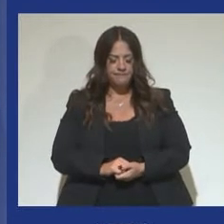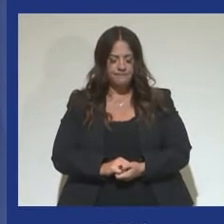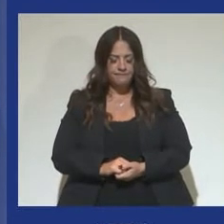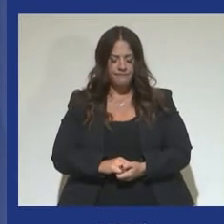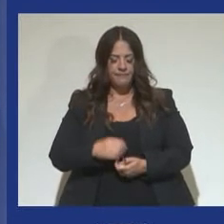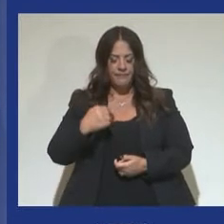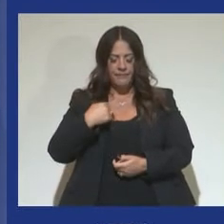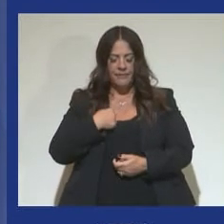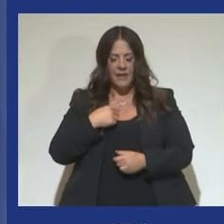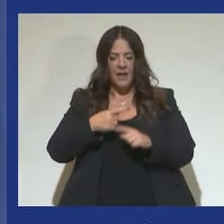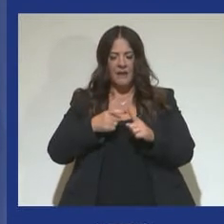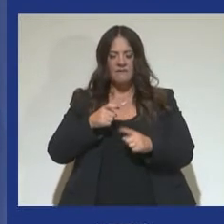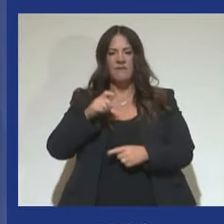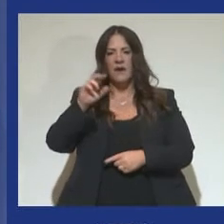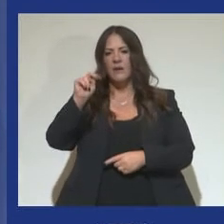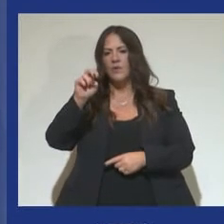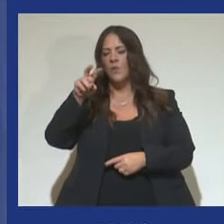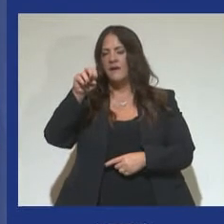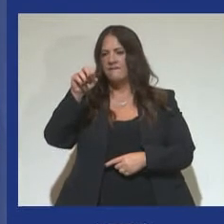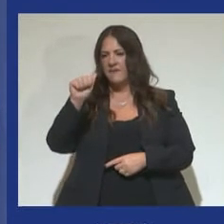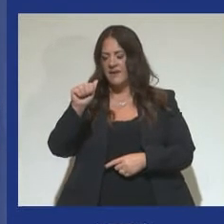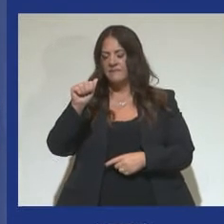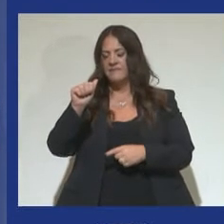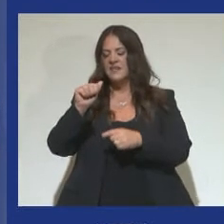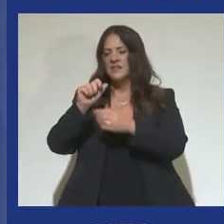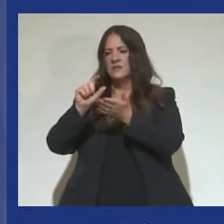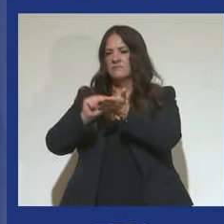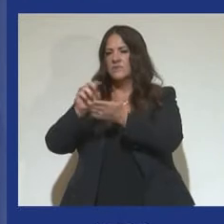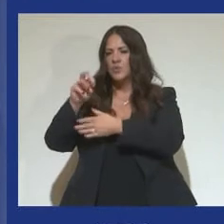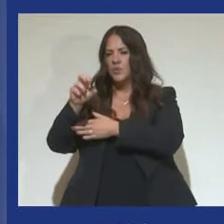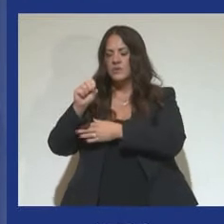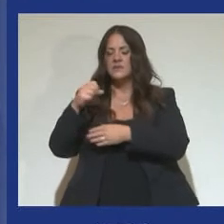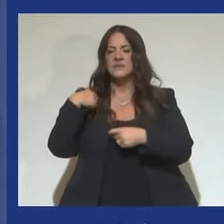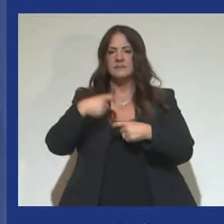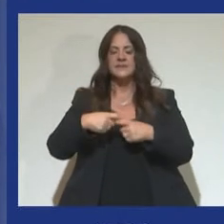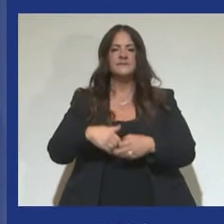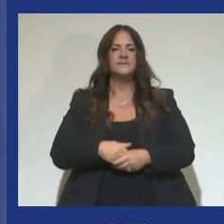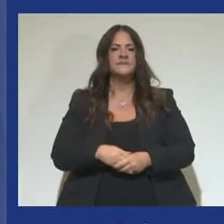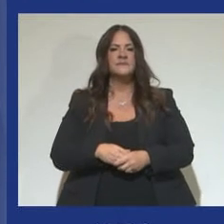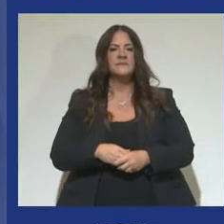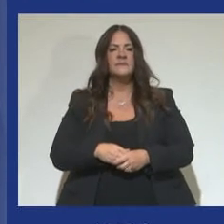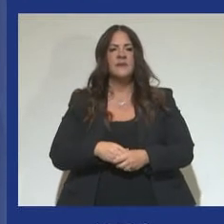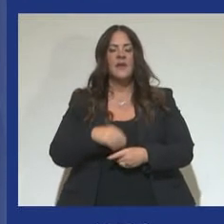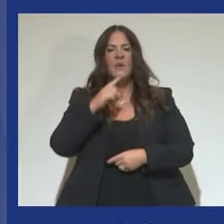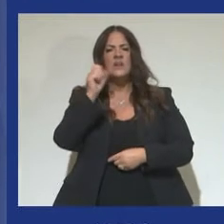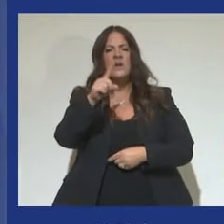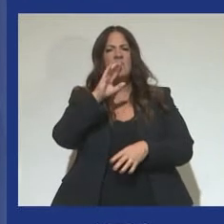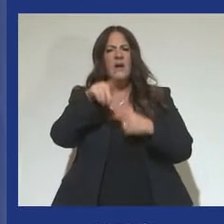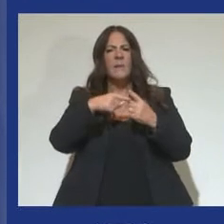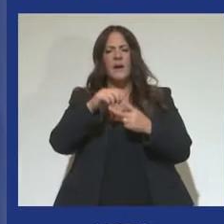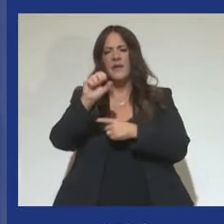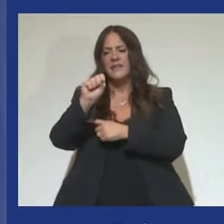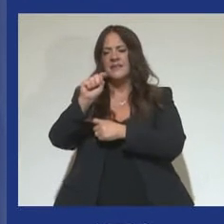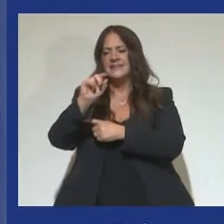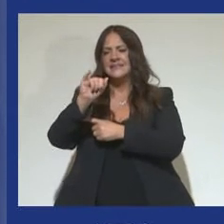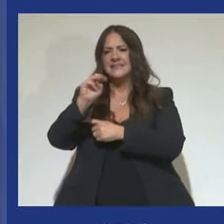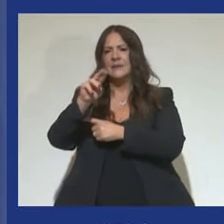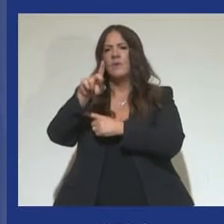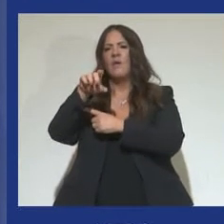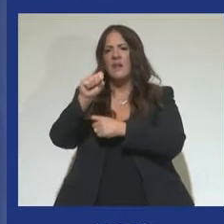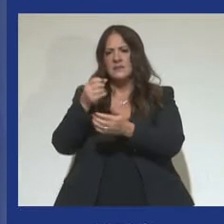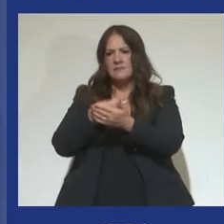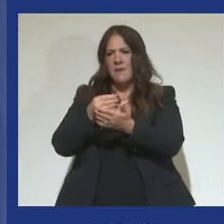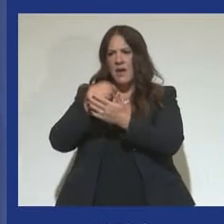maribel lópez univision mi pregunta es sobre el programa de estímulos hay